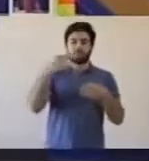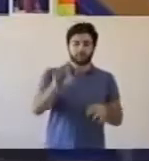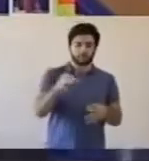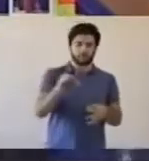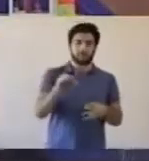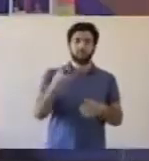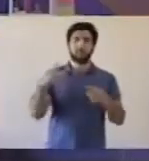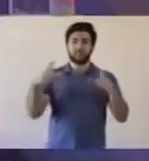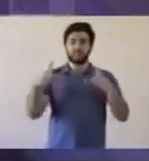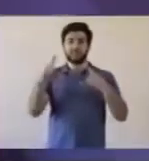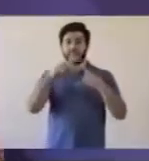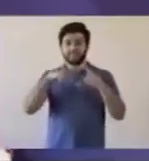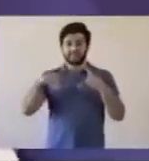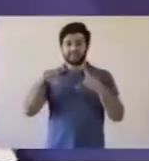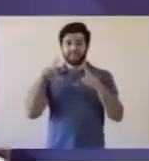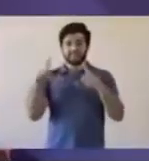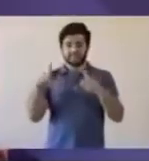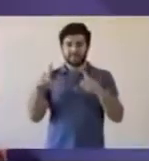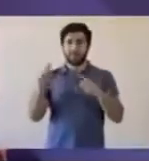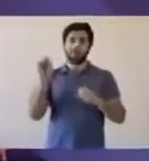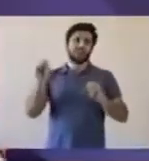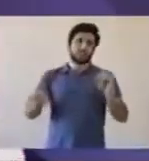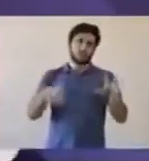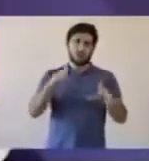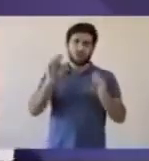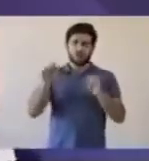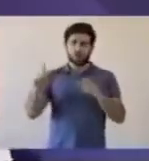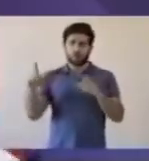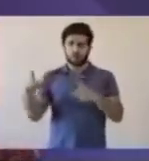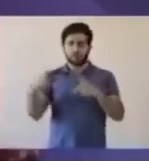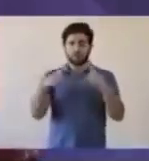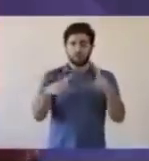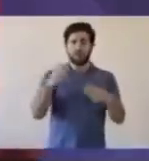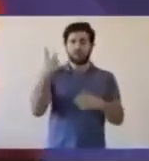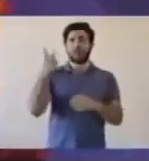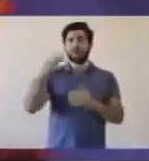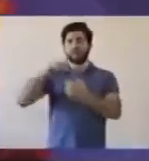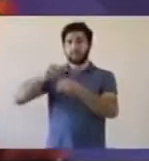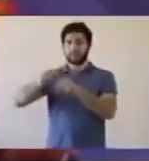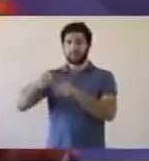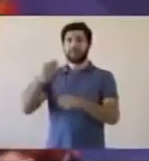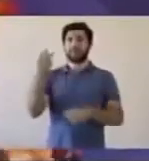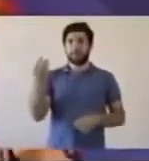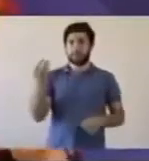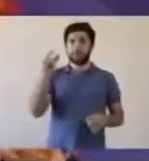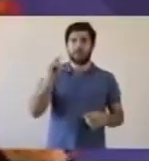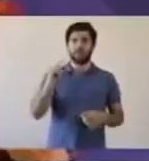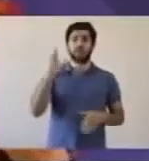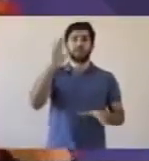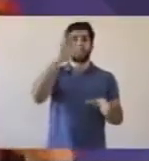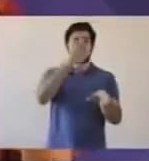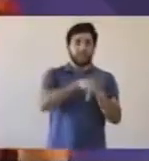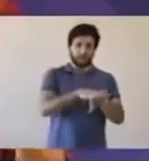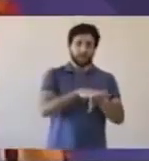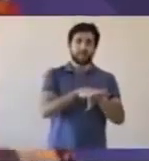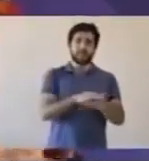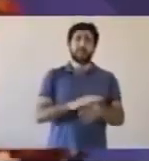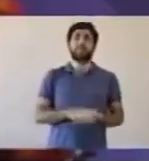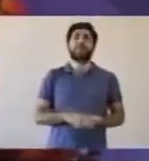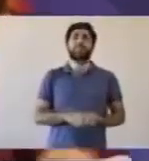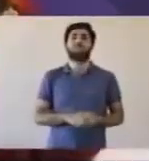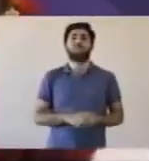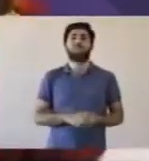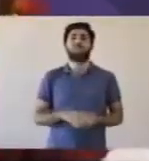pegamento, papel, unos discos, este es con material de reciclaje, una tapita, una